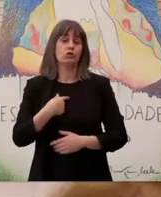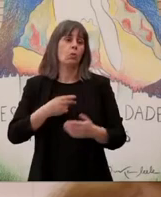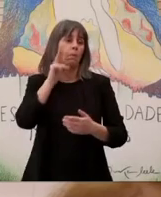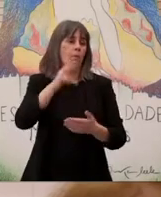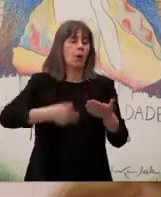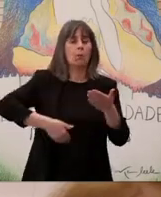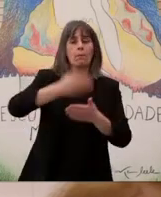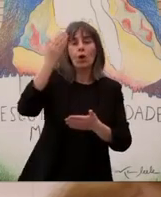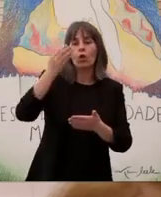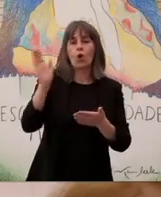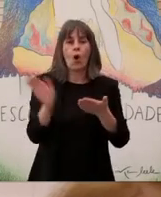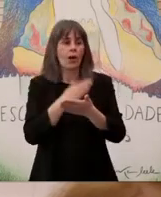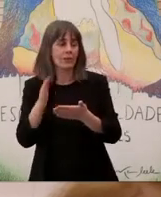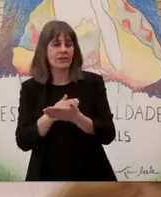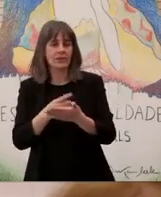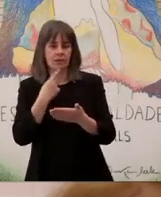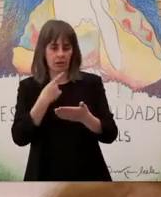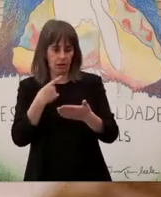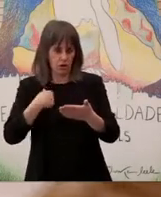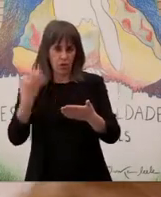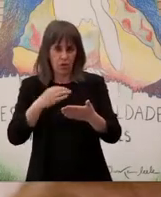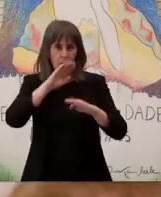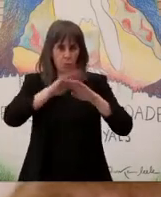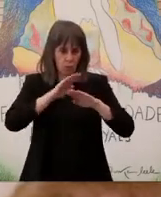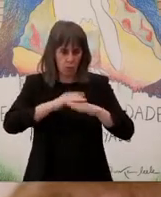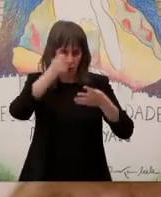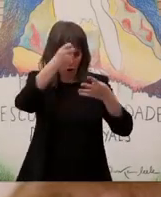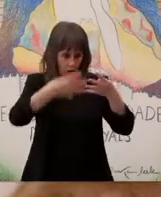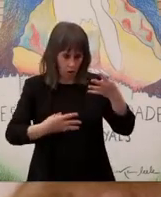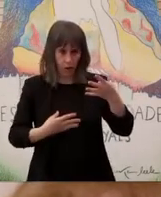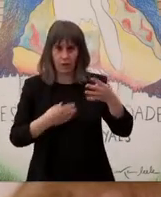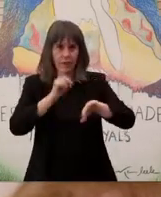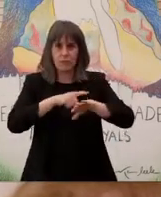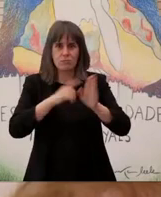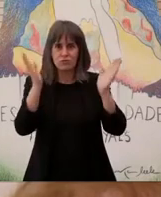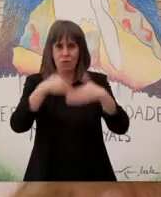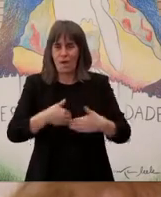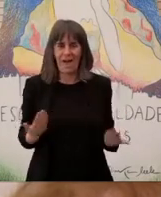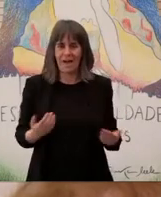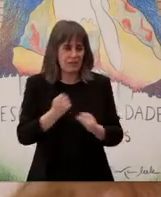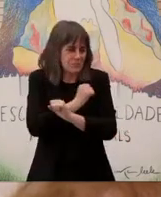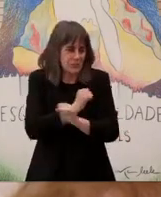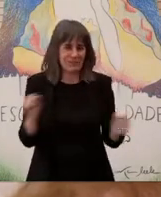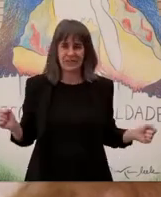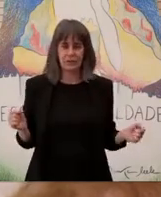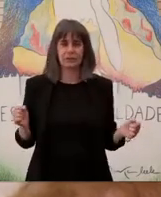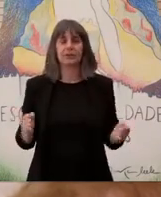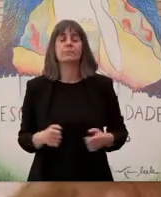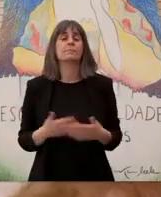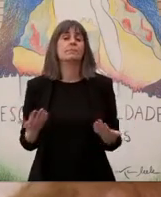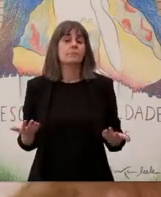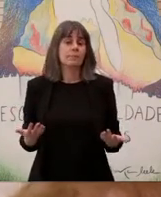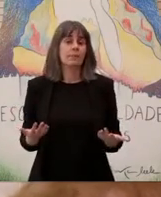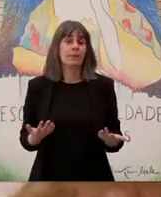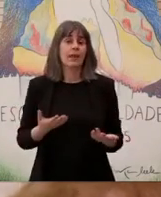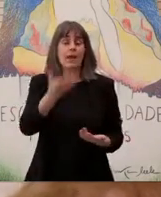todo que trae aquí hay que hacerlo 204 rosodiano entrega es que no hay tiempo material físico para que lo entonces Bueno como